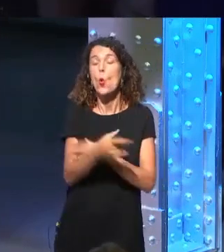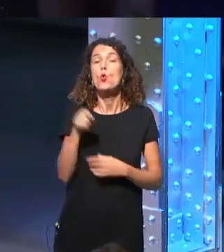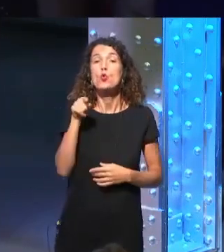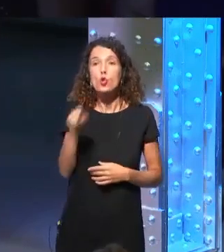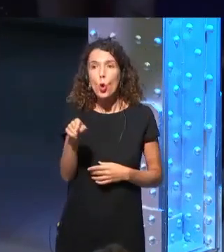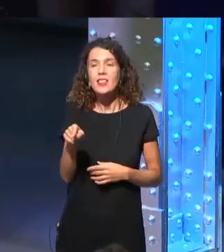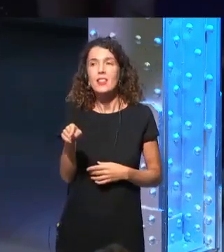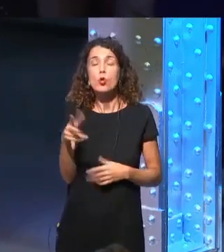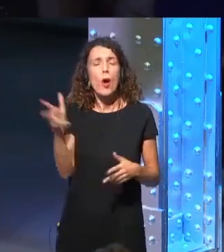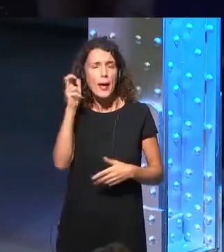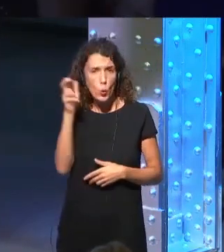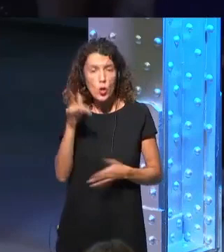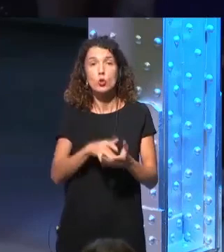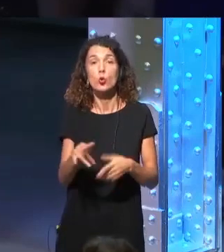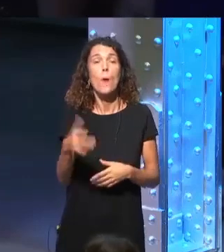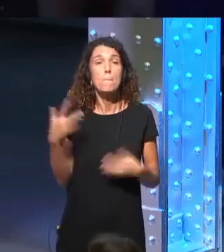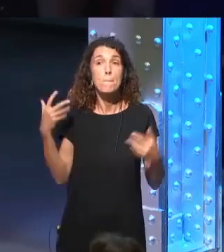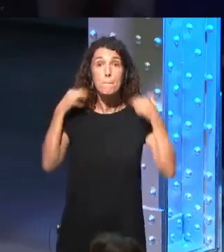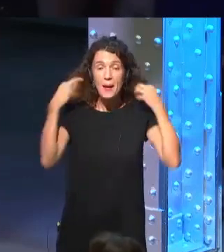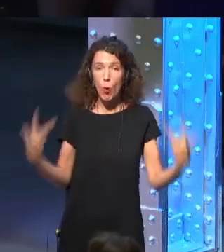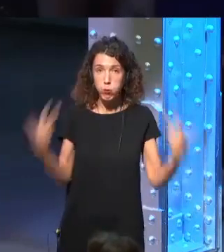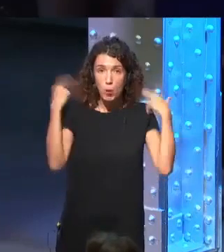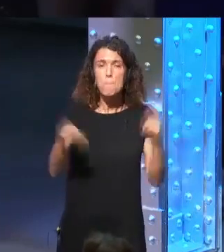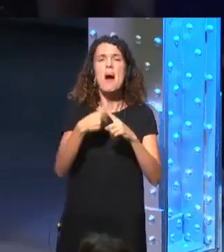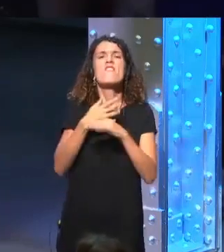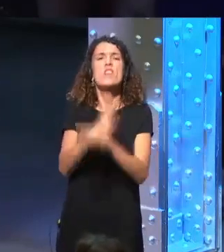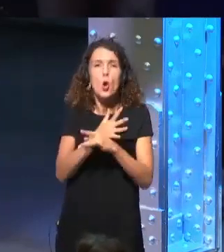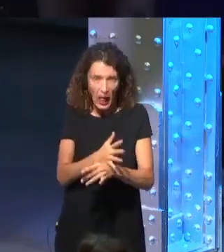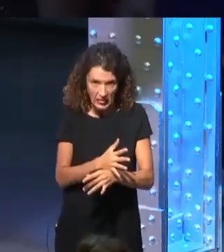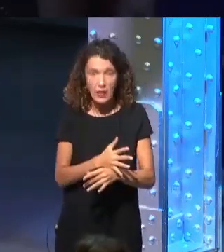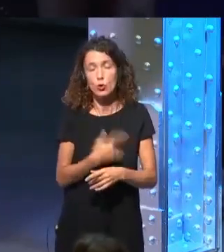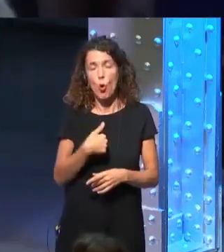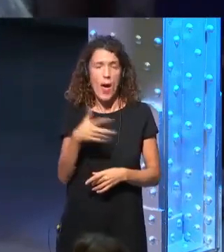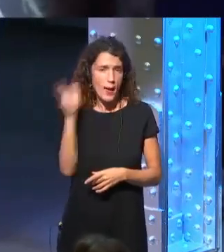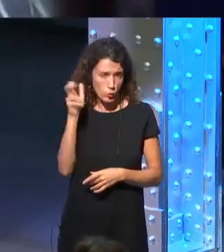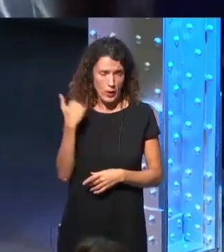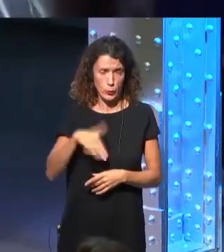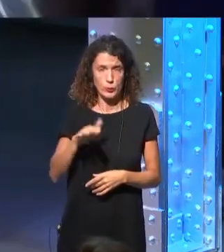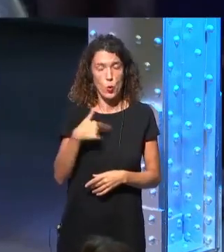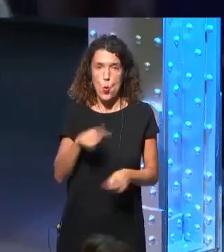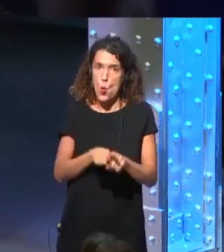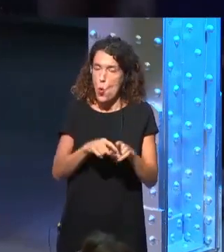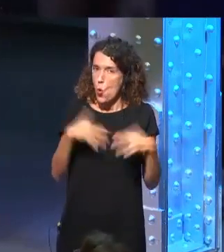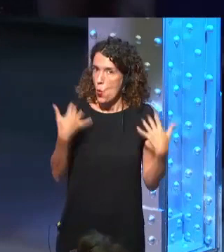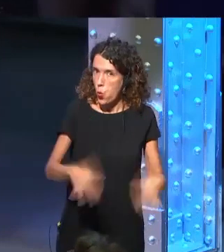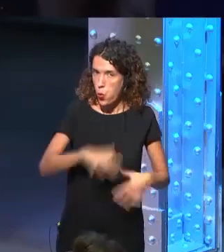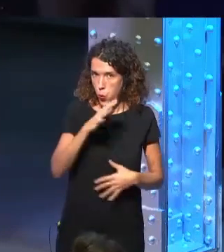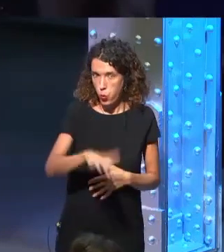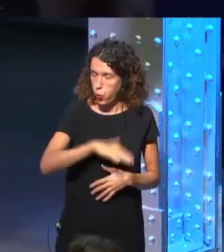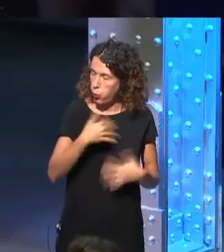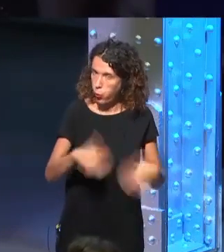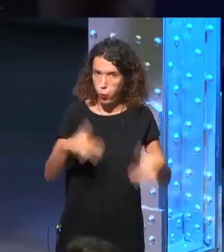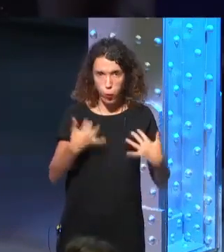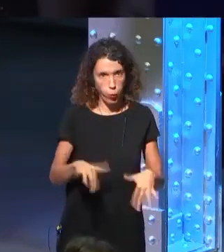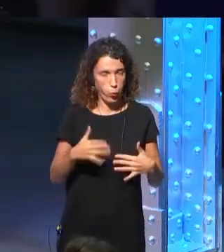cortar el pelo y violarte. Cosas de este tipo. Es una locura, pero evidentemente